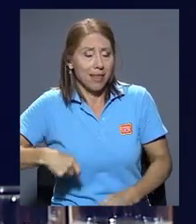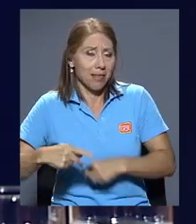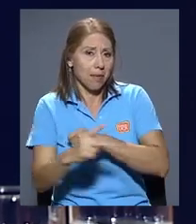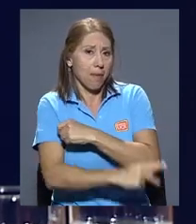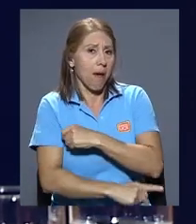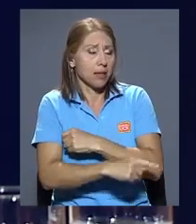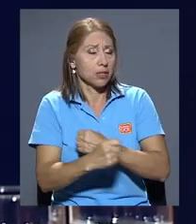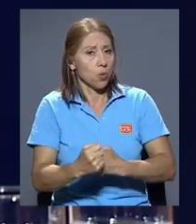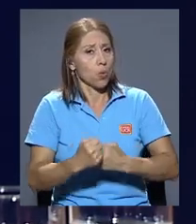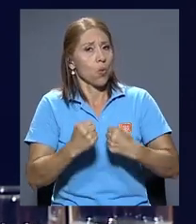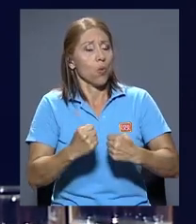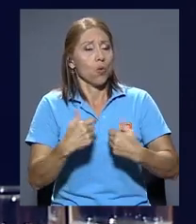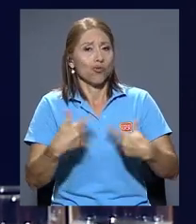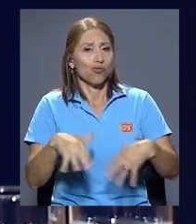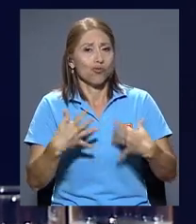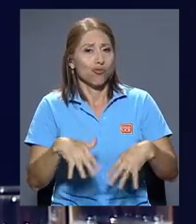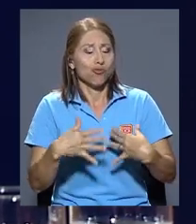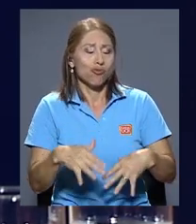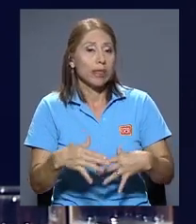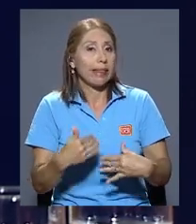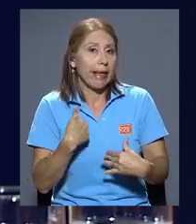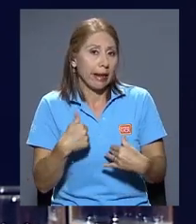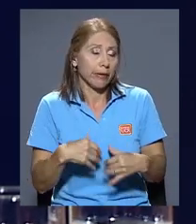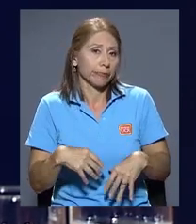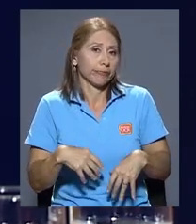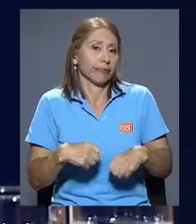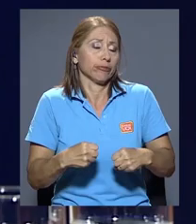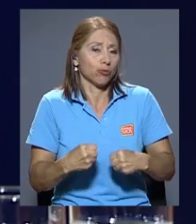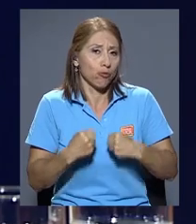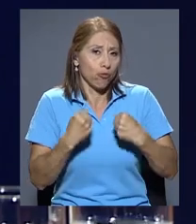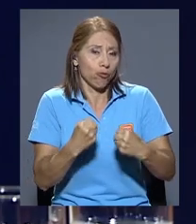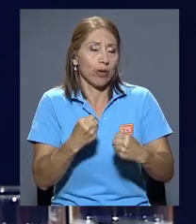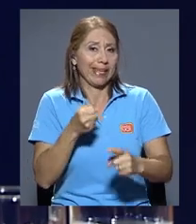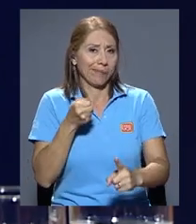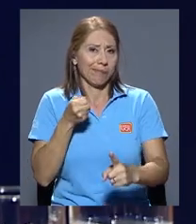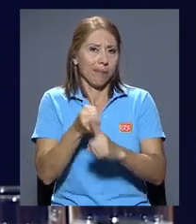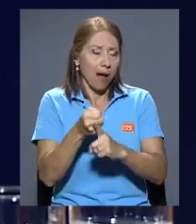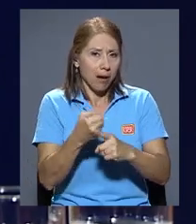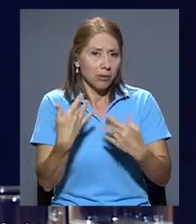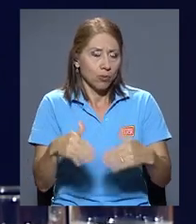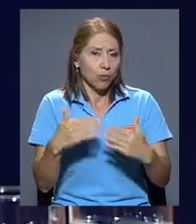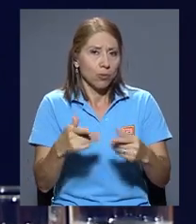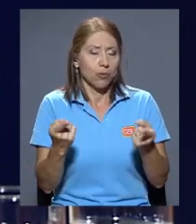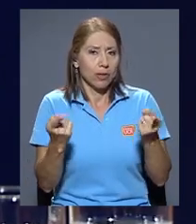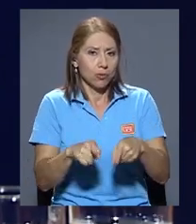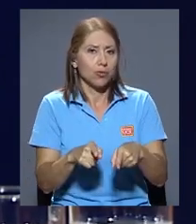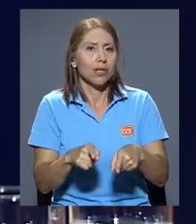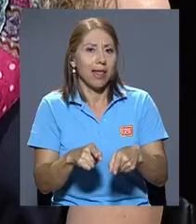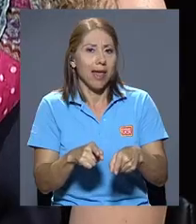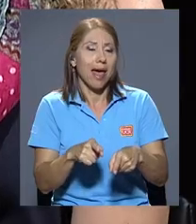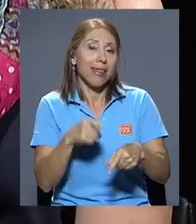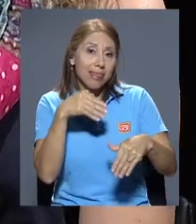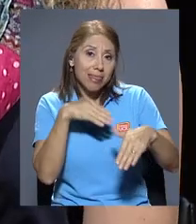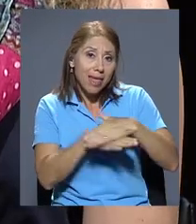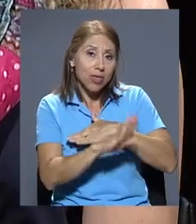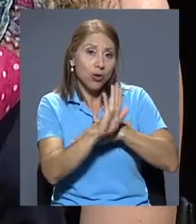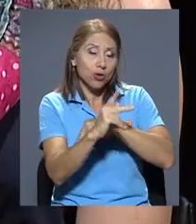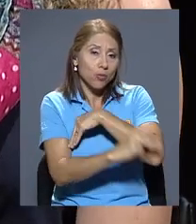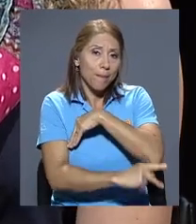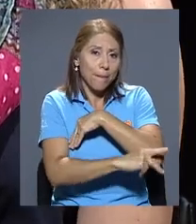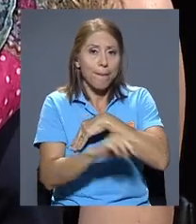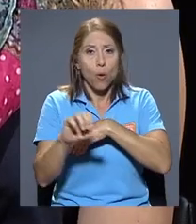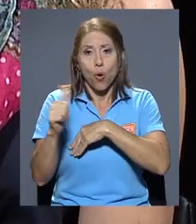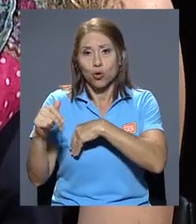poder y tiene un gran impacto en lo que pueda suceder dentro de su país y en otros países, pero las réplicas